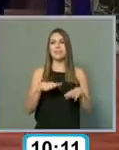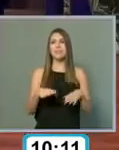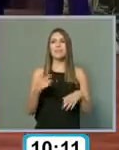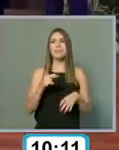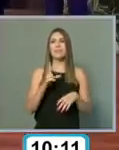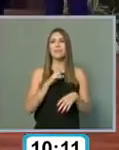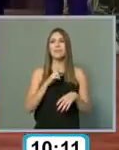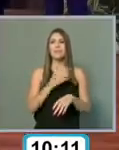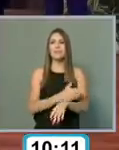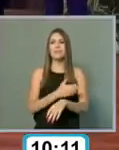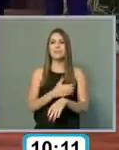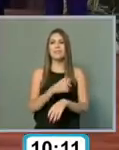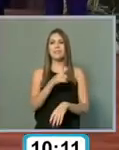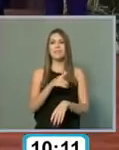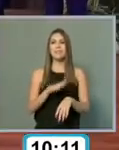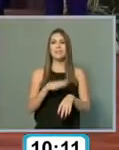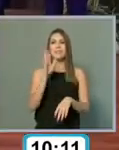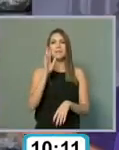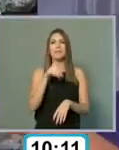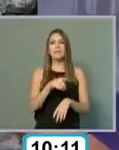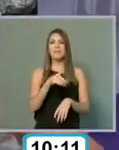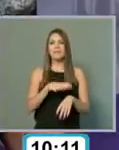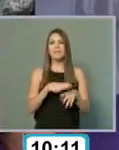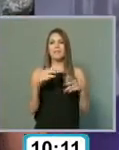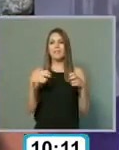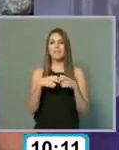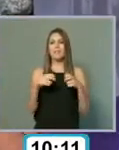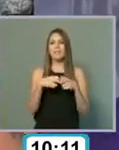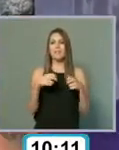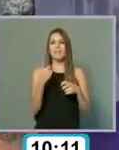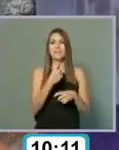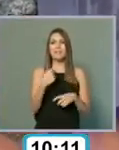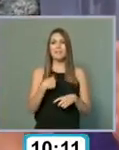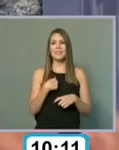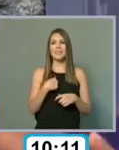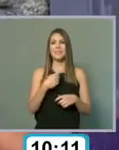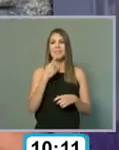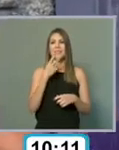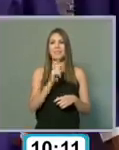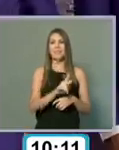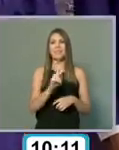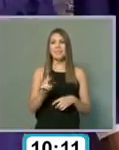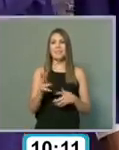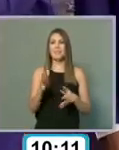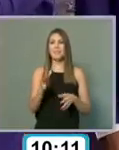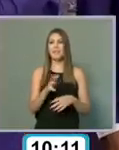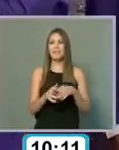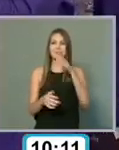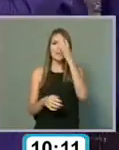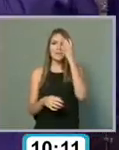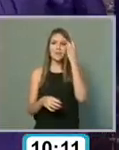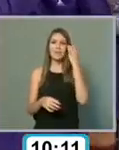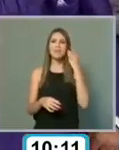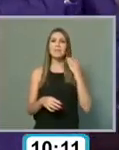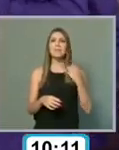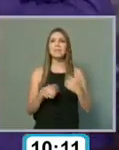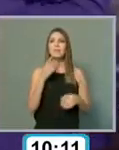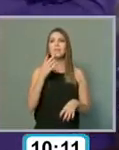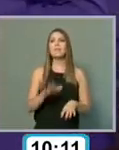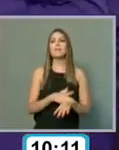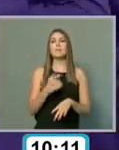compa le sale más y se pone más prieto que yo, mira. Pues ahí se dan un tiro, ahí se dan un trence, como decimos allá en el norte, ¿verdad? Entonces, ¿por así qué? como